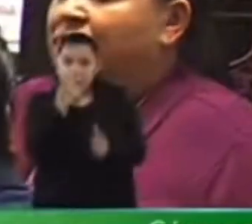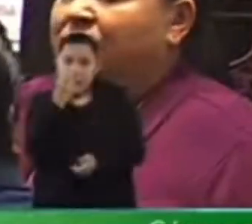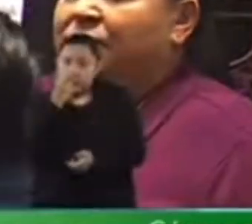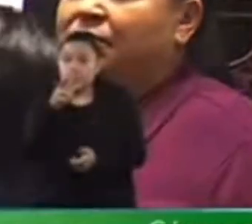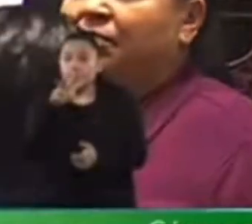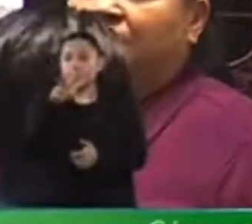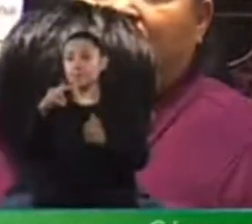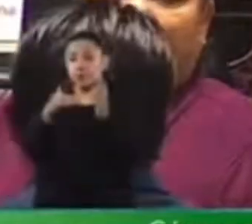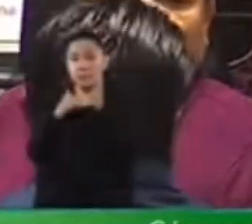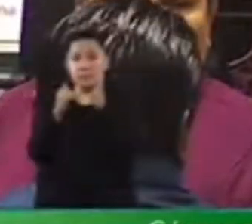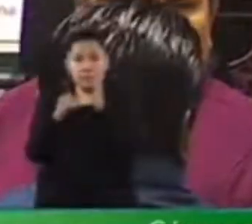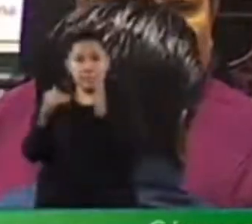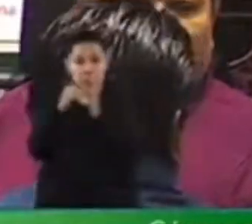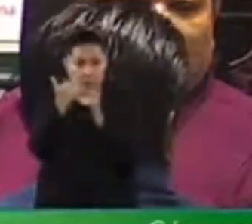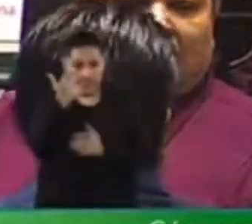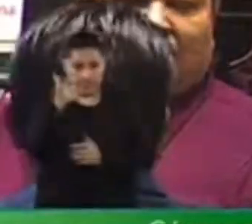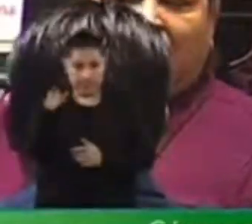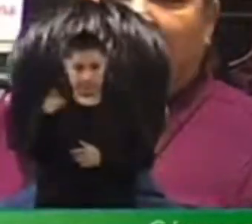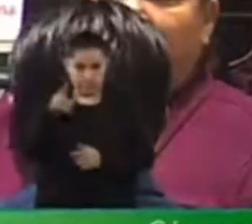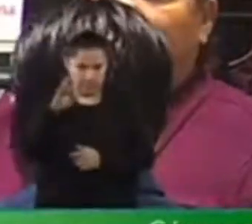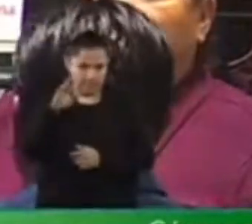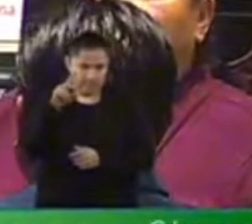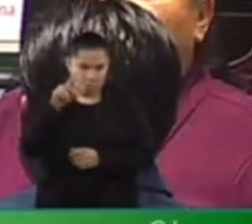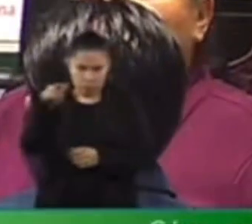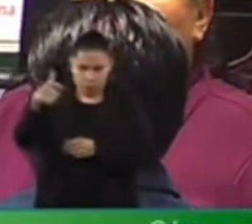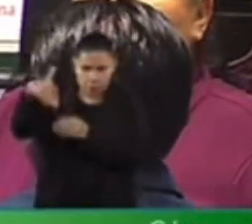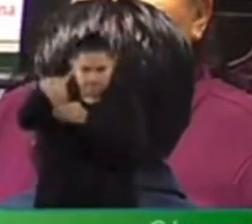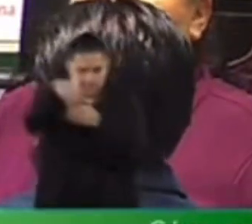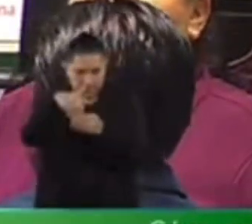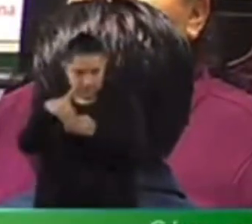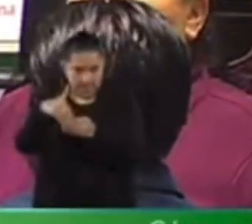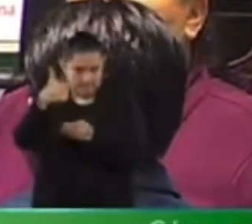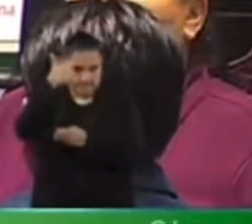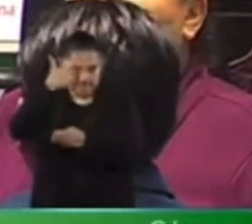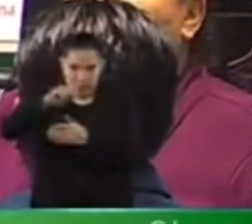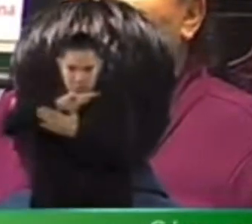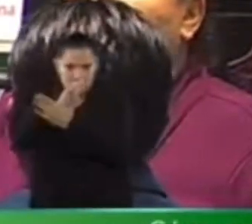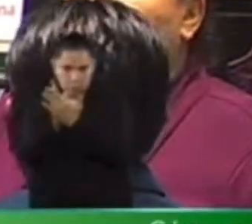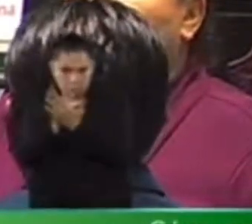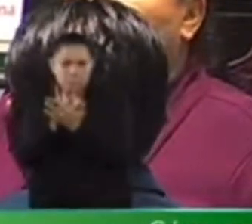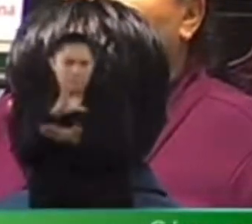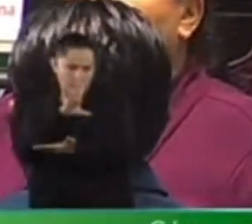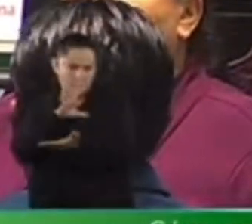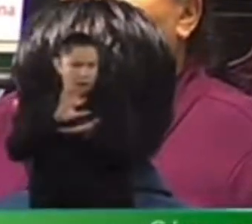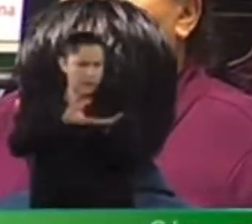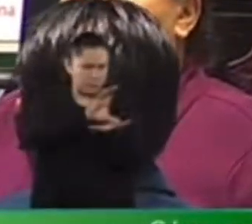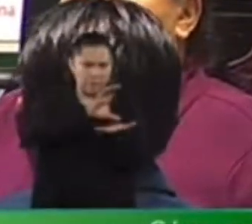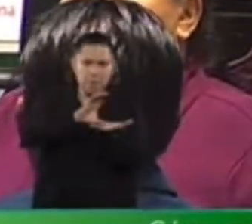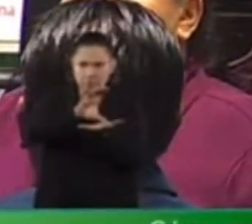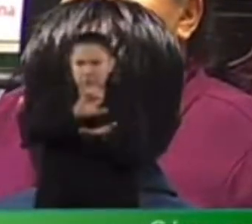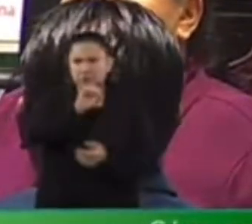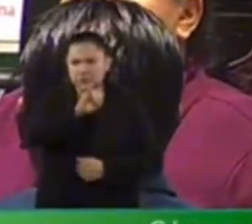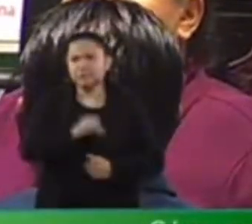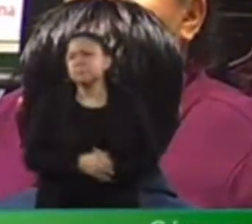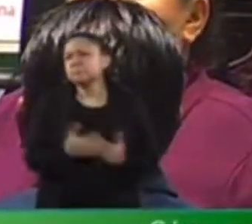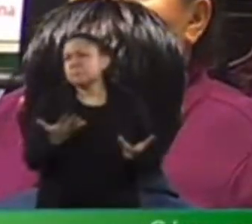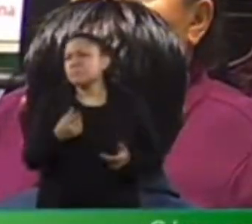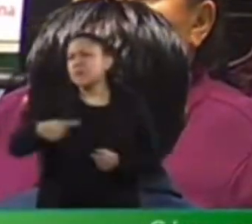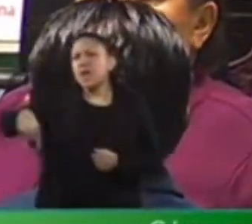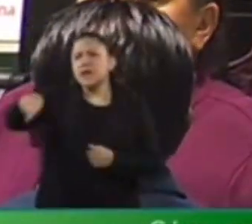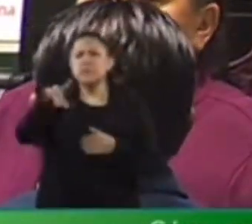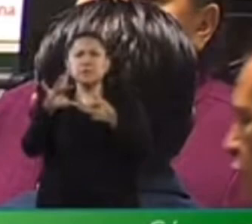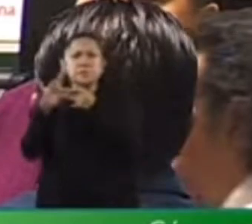pesos de ese fondo que ahora opera como programa. Entonces no caeremos en la trampa de